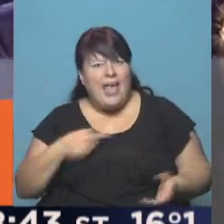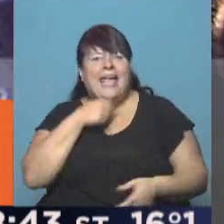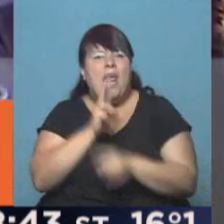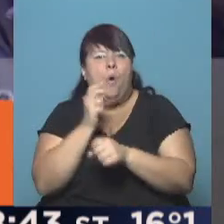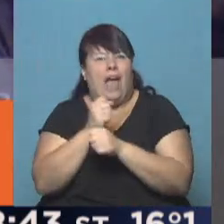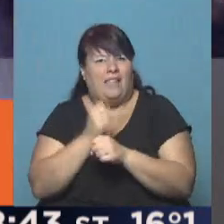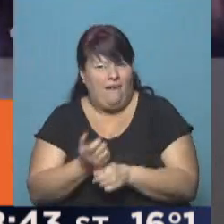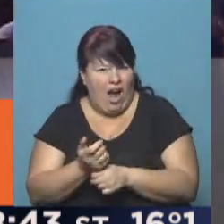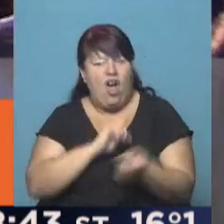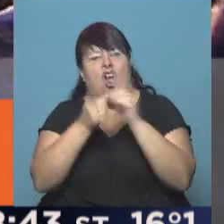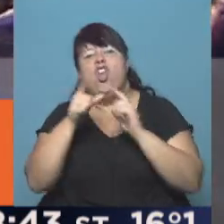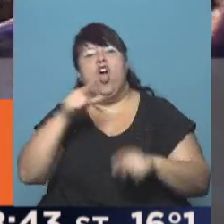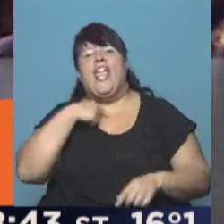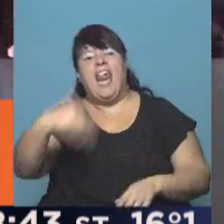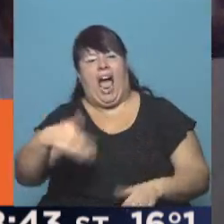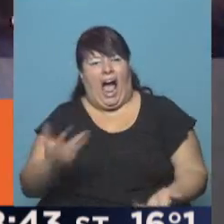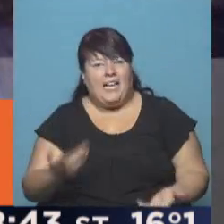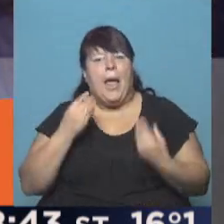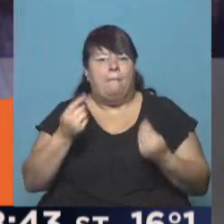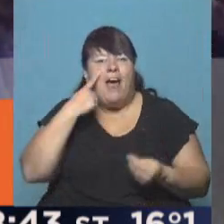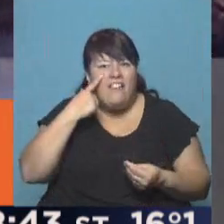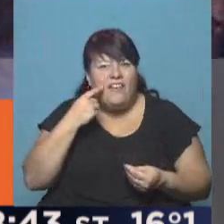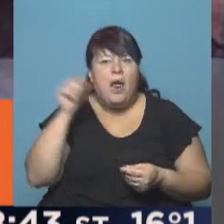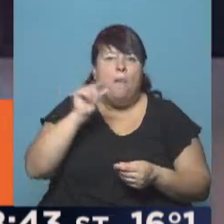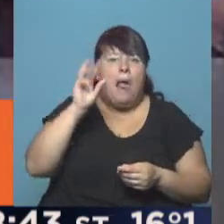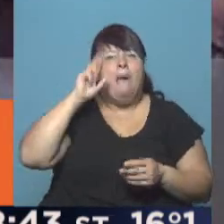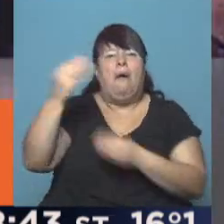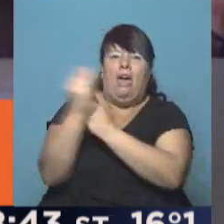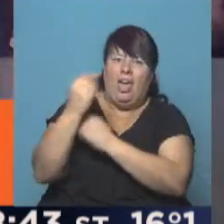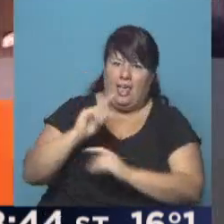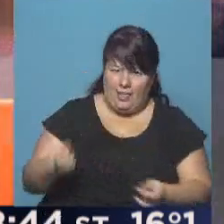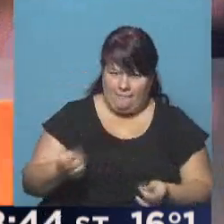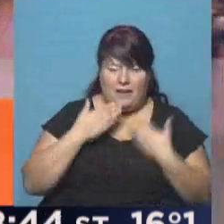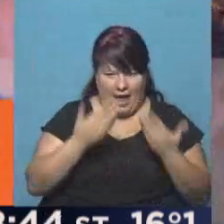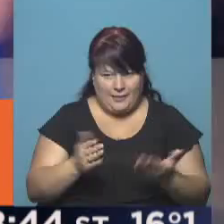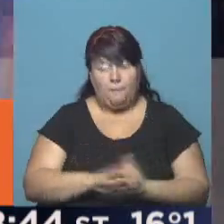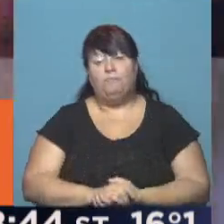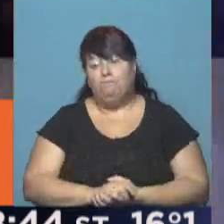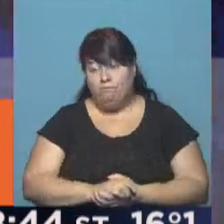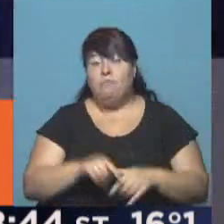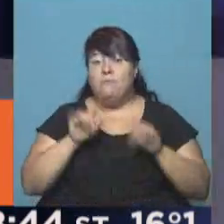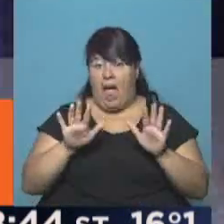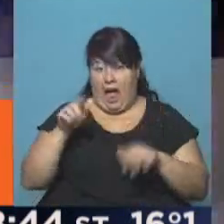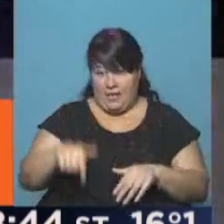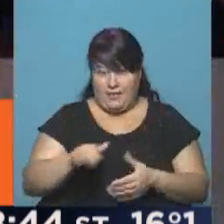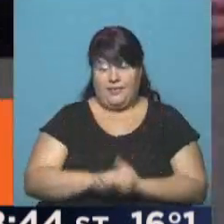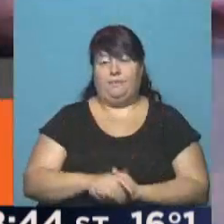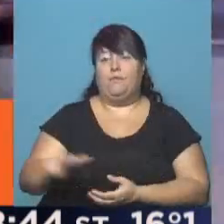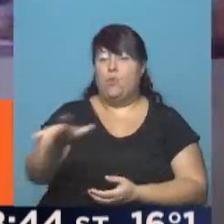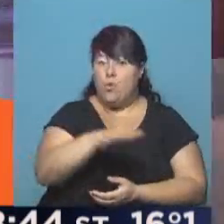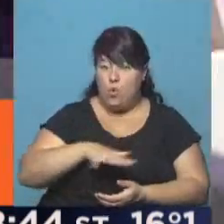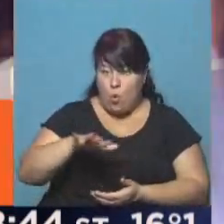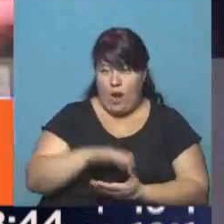mantener el puesto de trabajo y no querer estar en la calle para tener que vivir de chango planes sociales muchas gracias bueno esto lo que estamos viviendo en este lugar